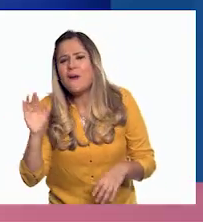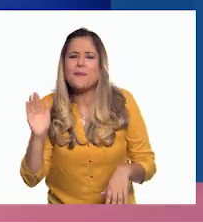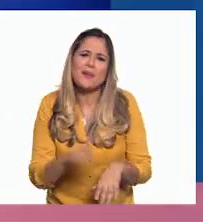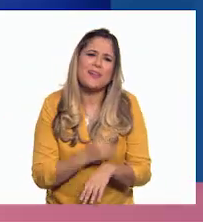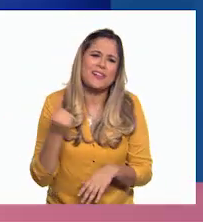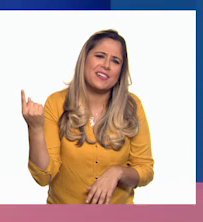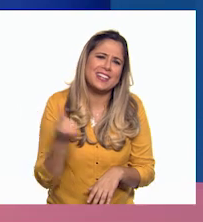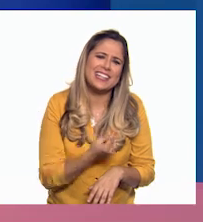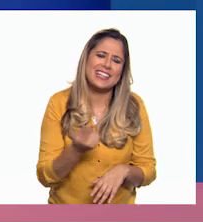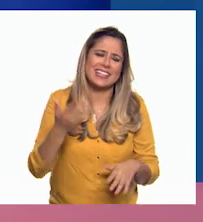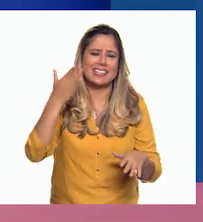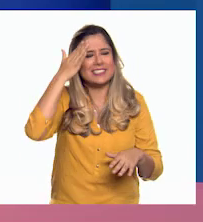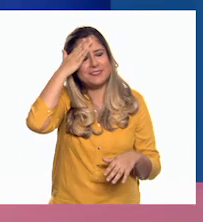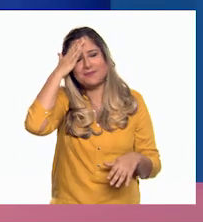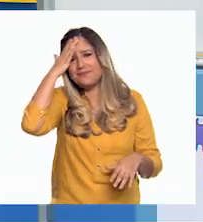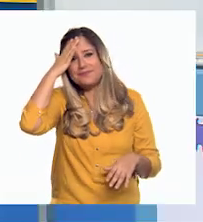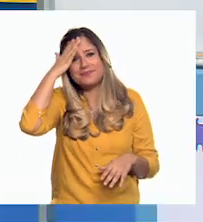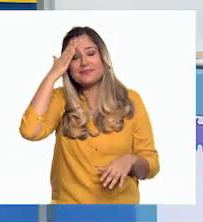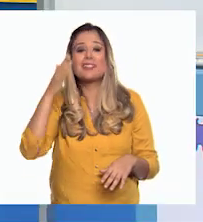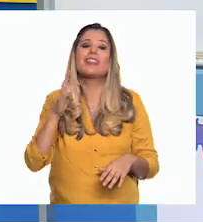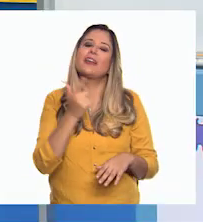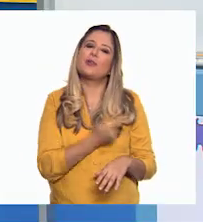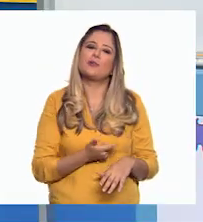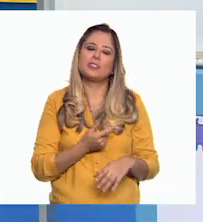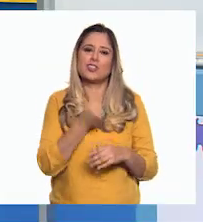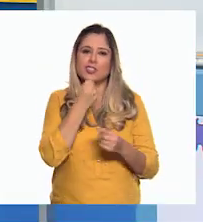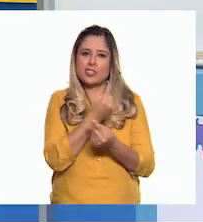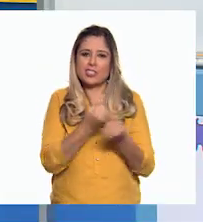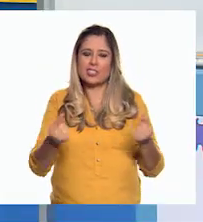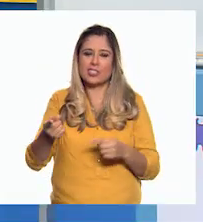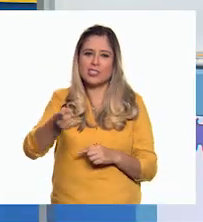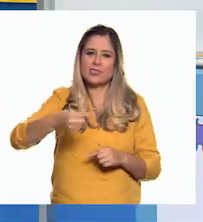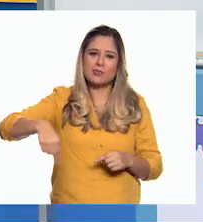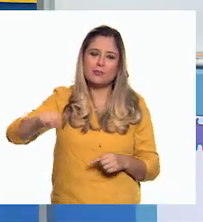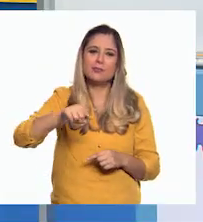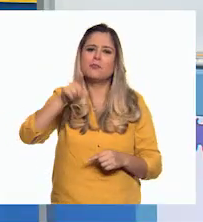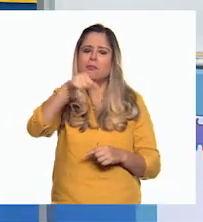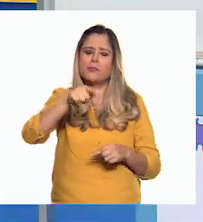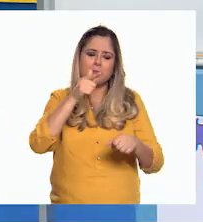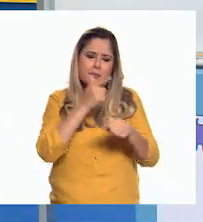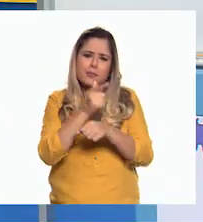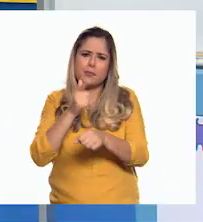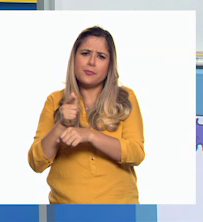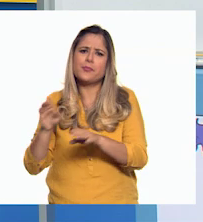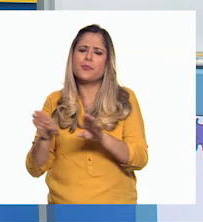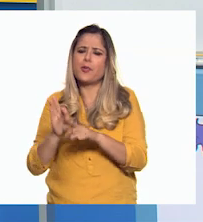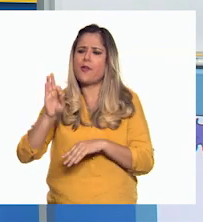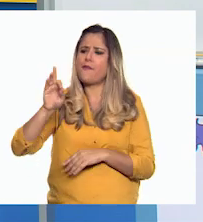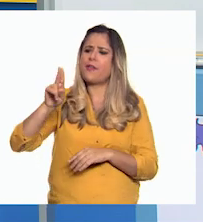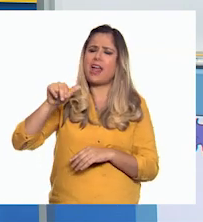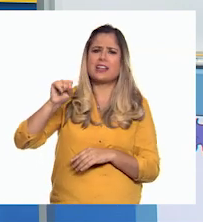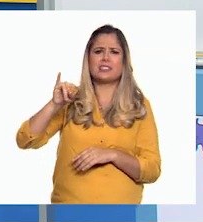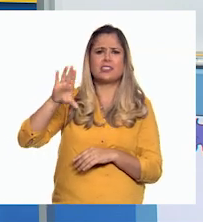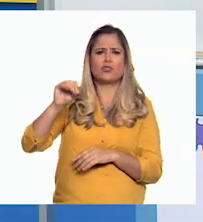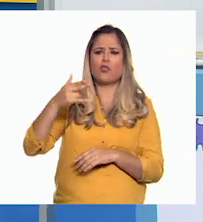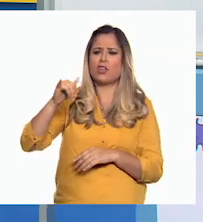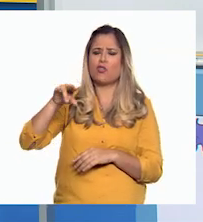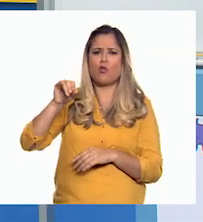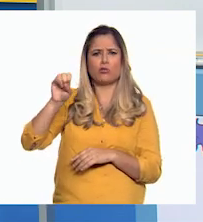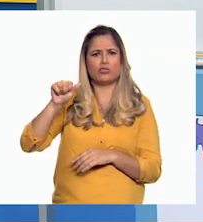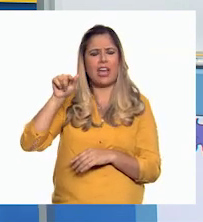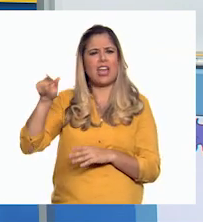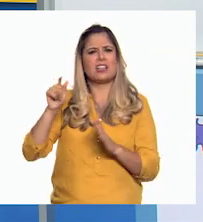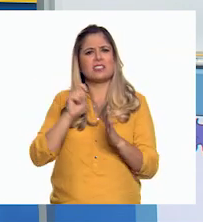qué? Sí, Raulito. Me gustaría que las niñas y los niños se den cuenta de cómo Francisco Hinojosa escribe sus